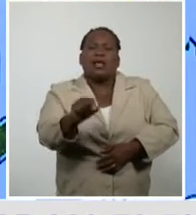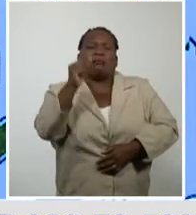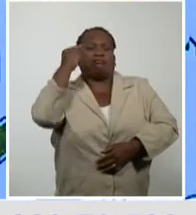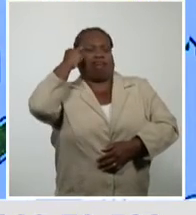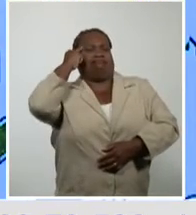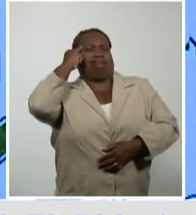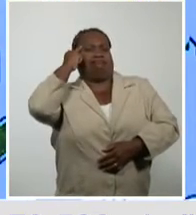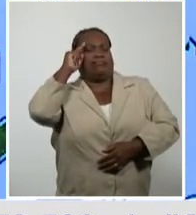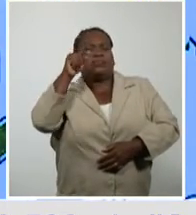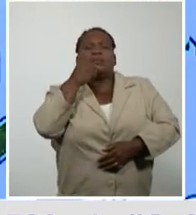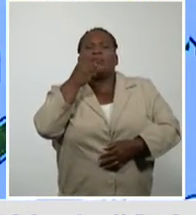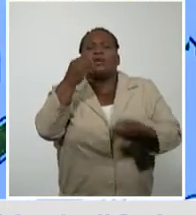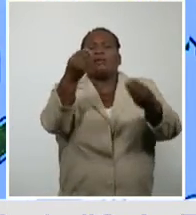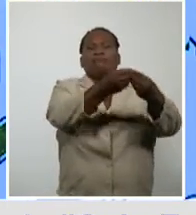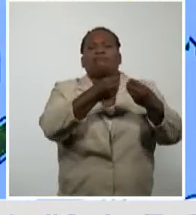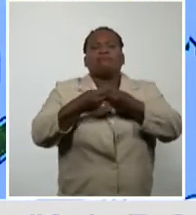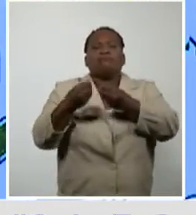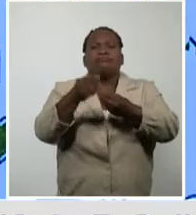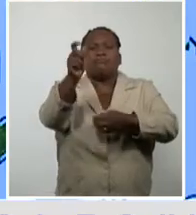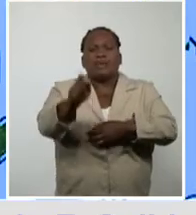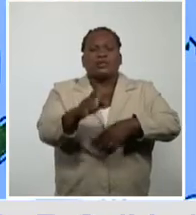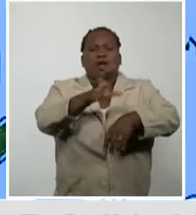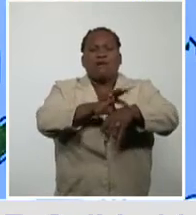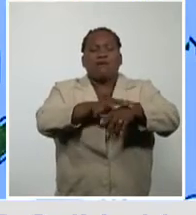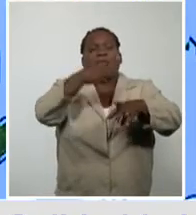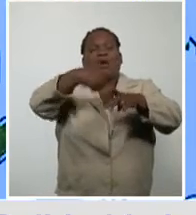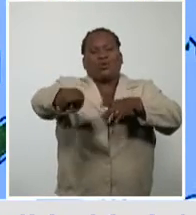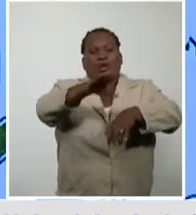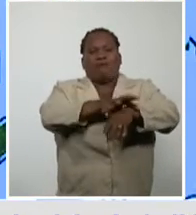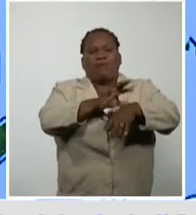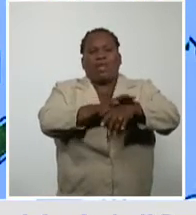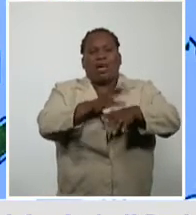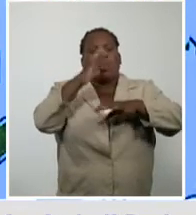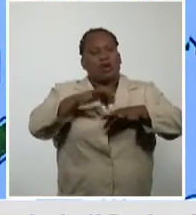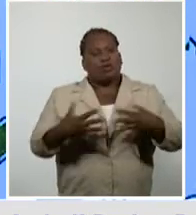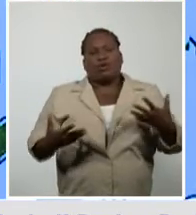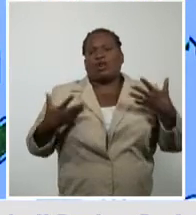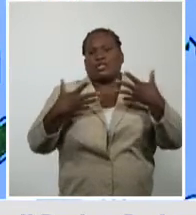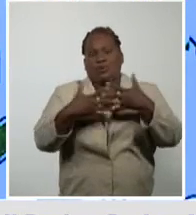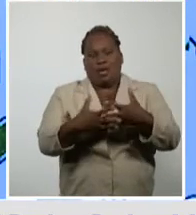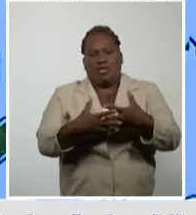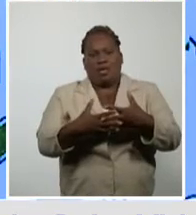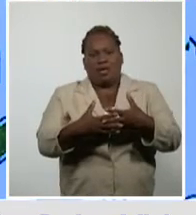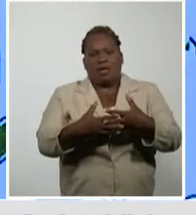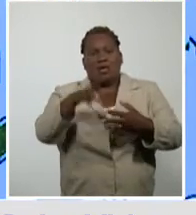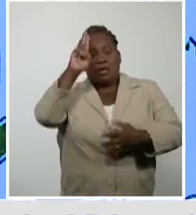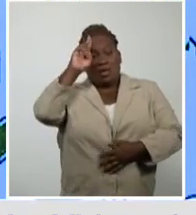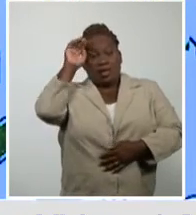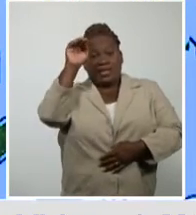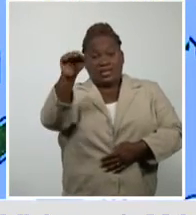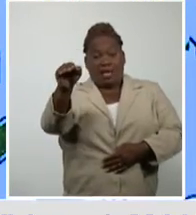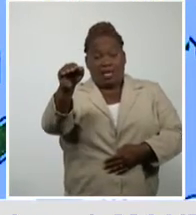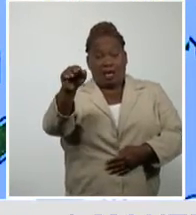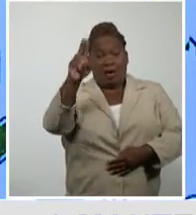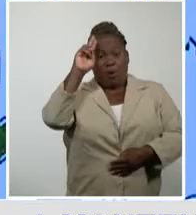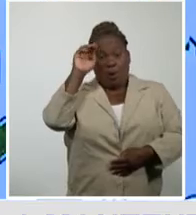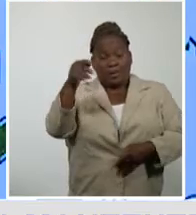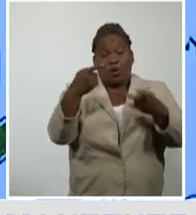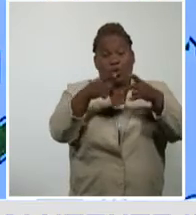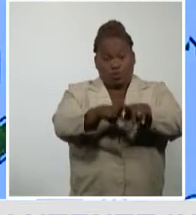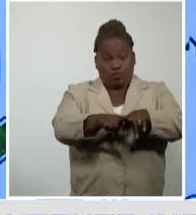posible contagio de personas enfermas de otras patologías no vinculadas a la pandemia, ingresadas en hospitales junto a sus